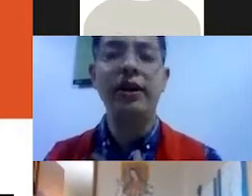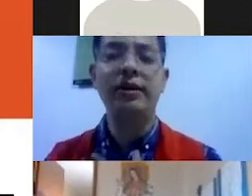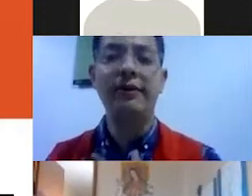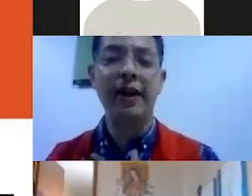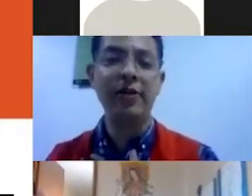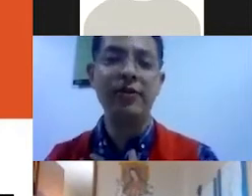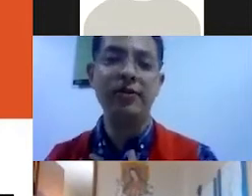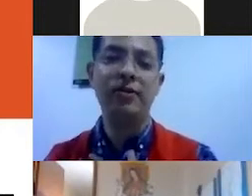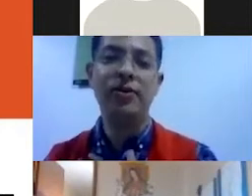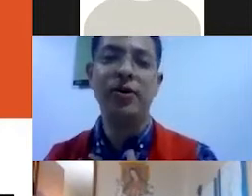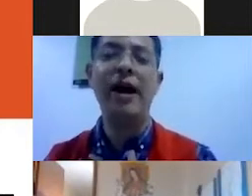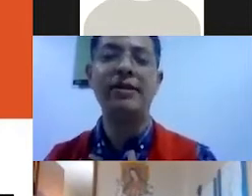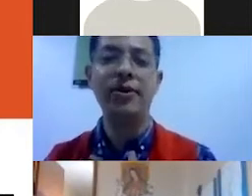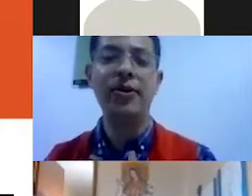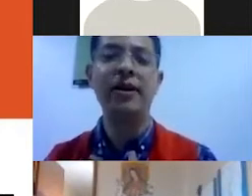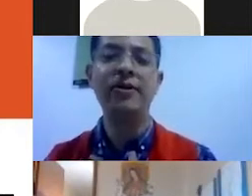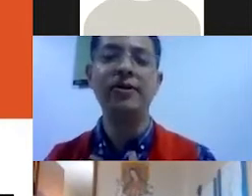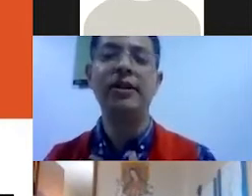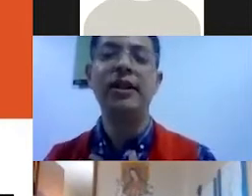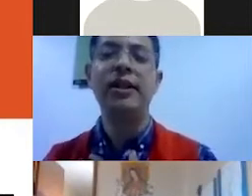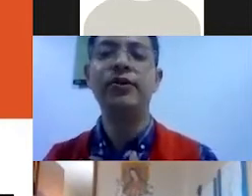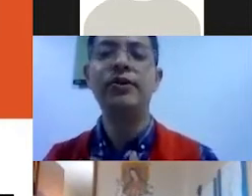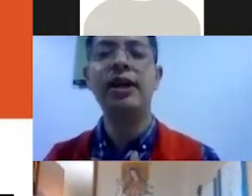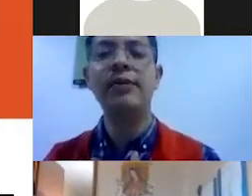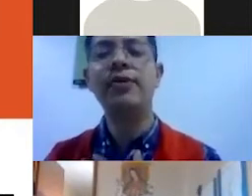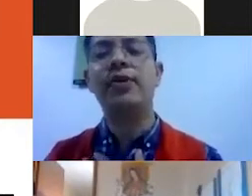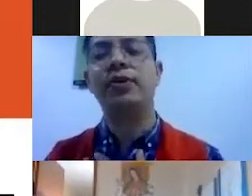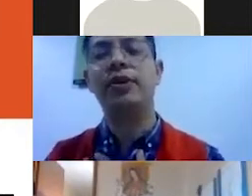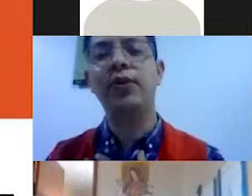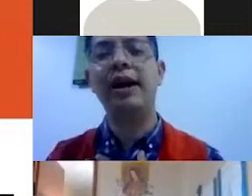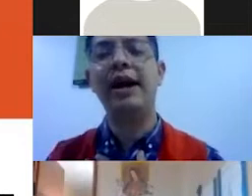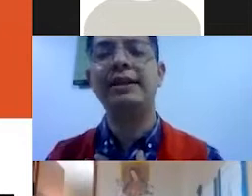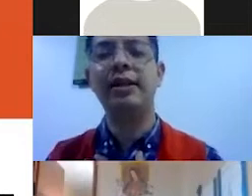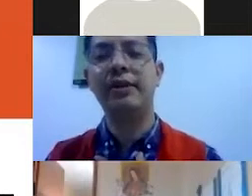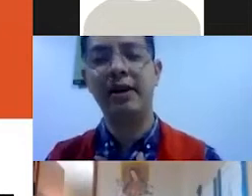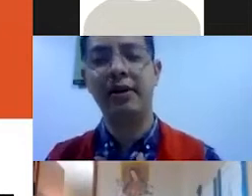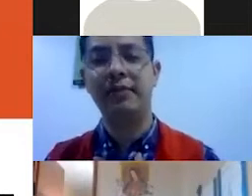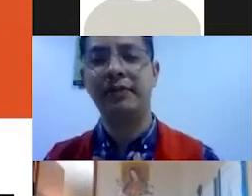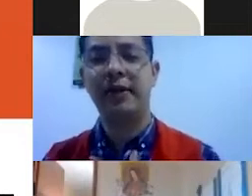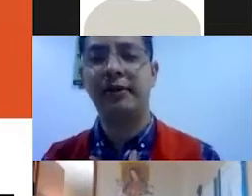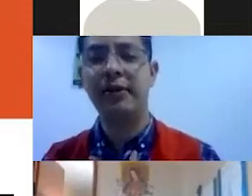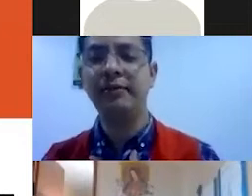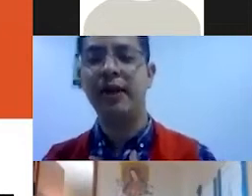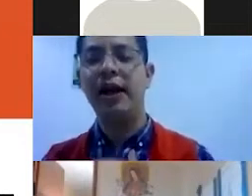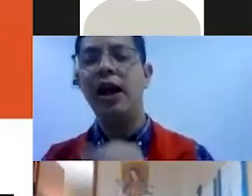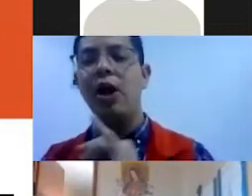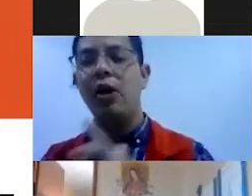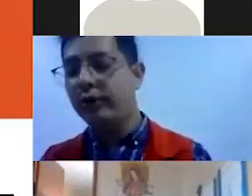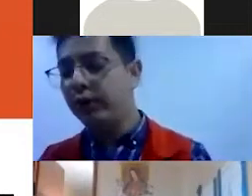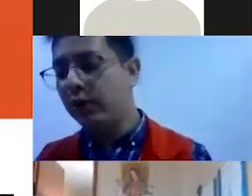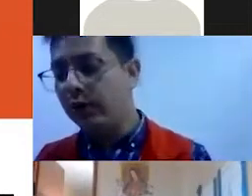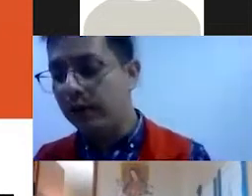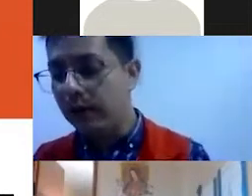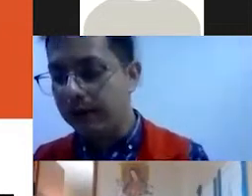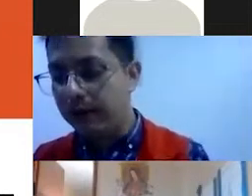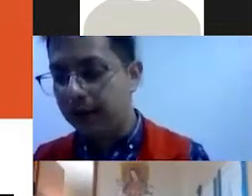yo interfiero, yo acciono algo, entonces debo continuar hasta terminar. ¿De acuerdo? Otro